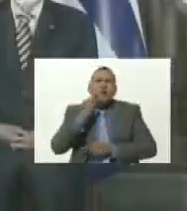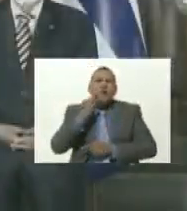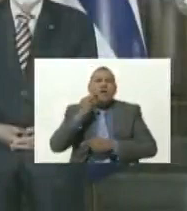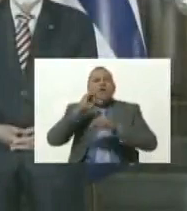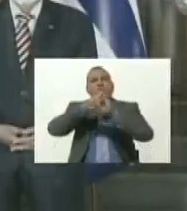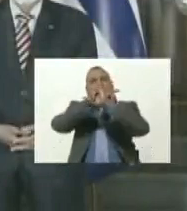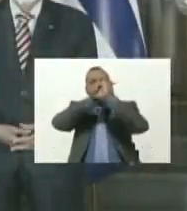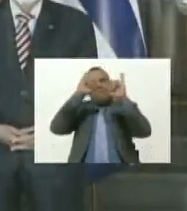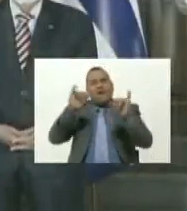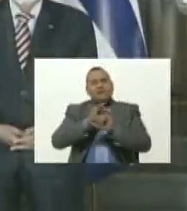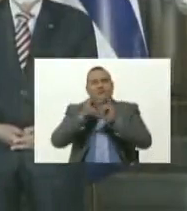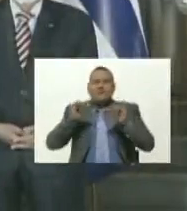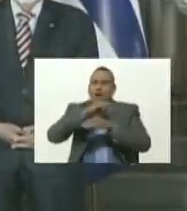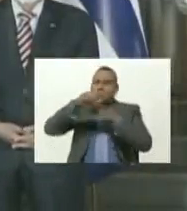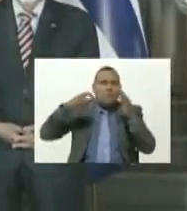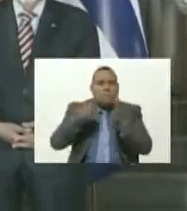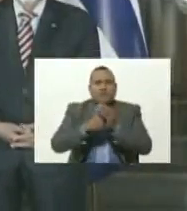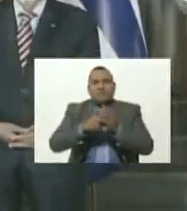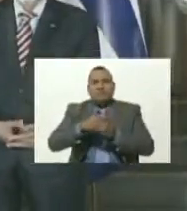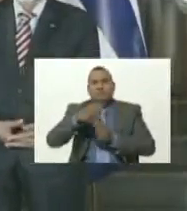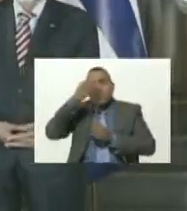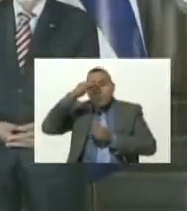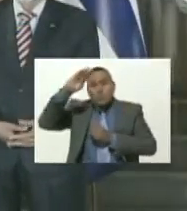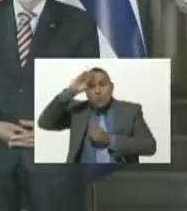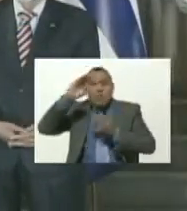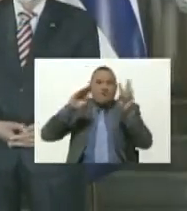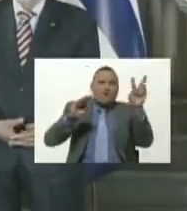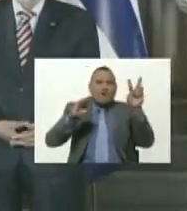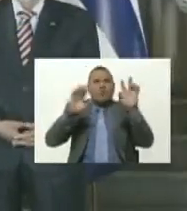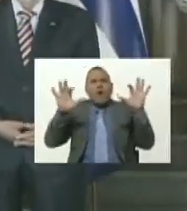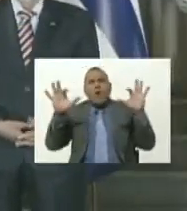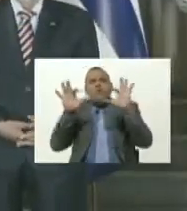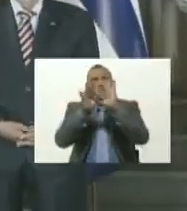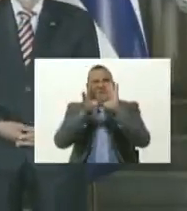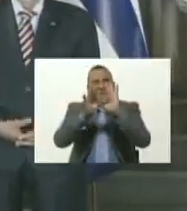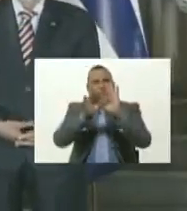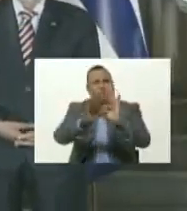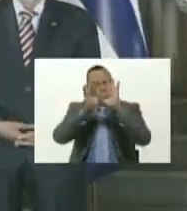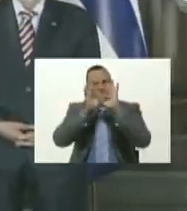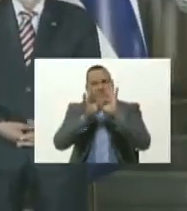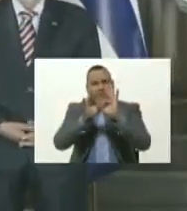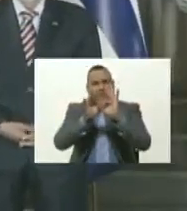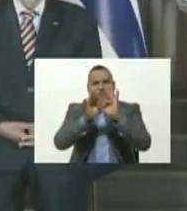felicidad posible. Cuba y Venezuela unidos férreamente.